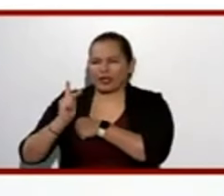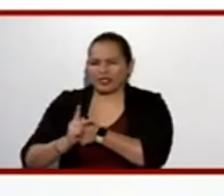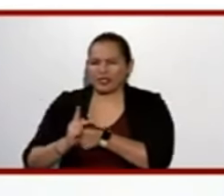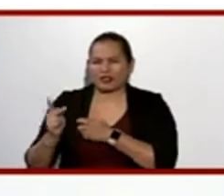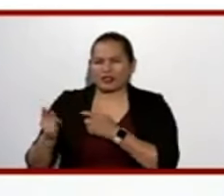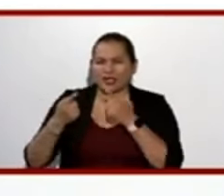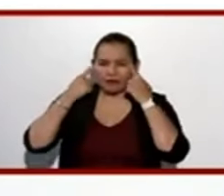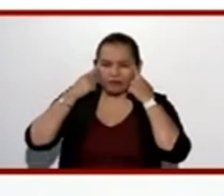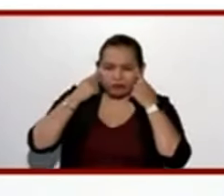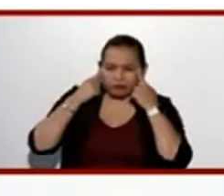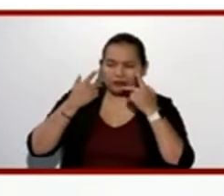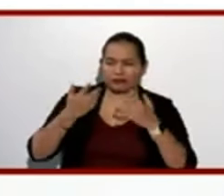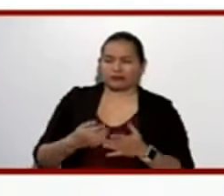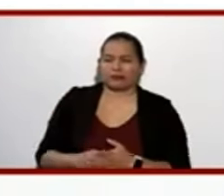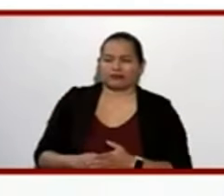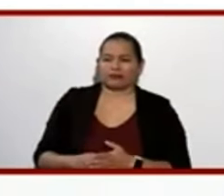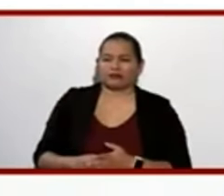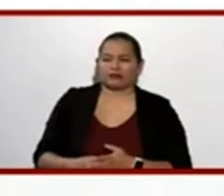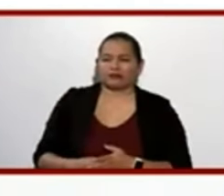orientales,